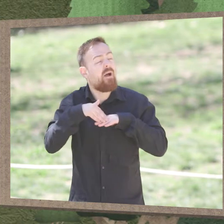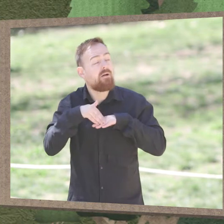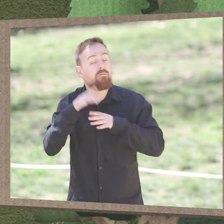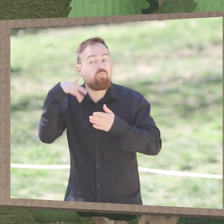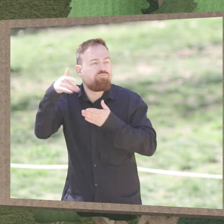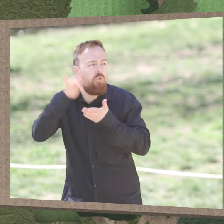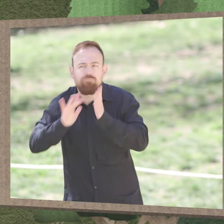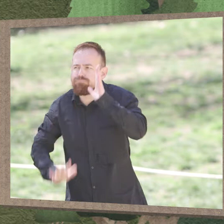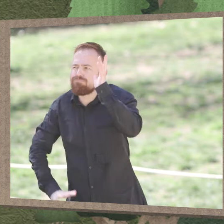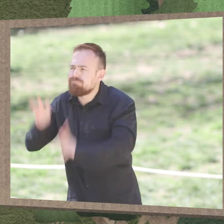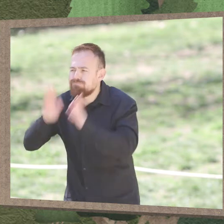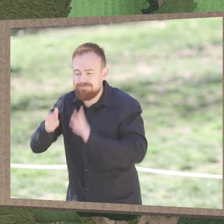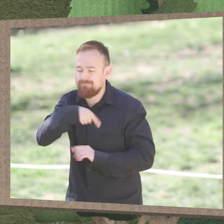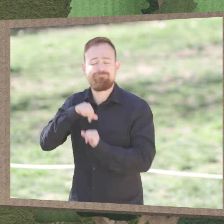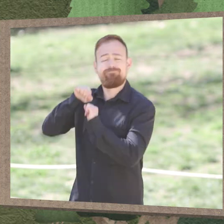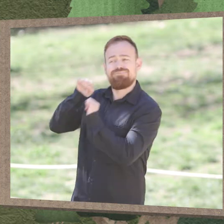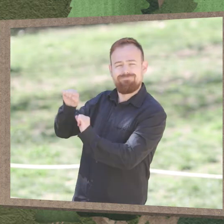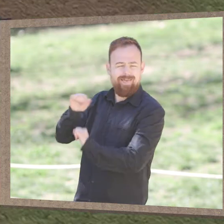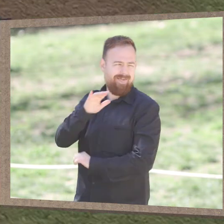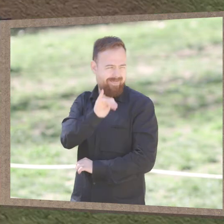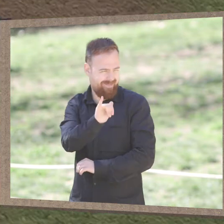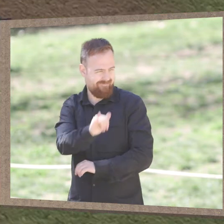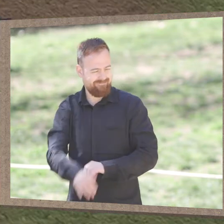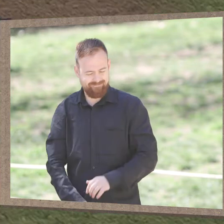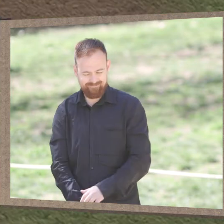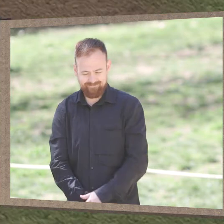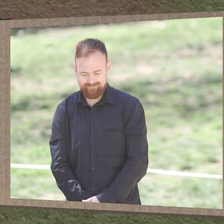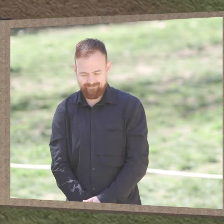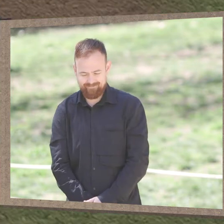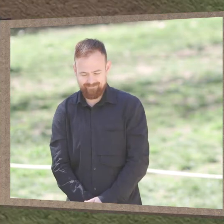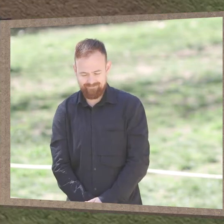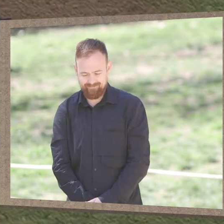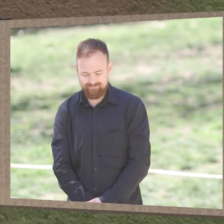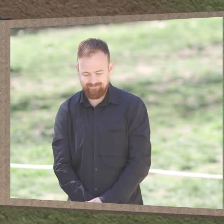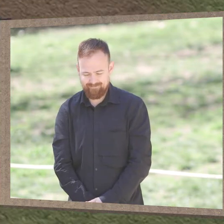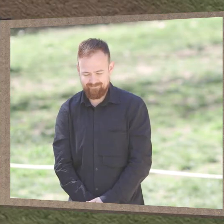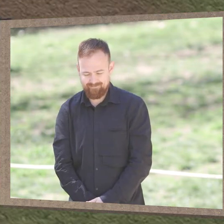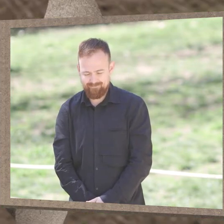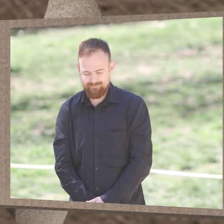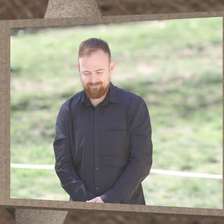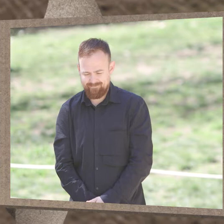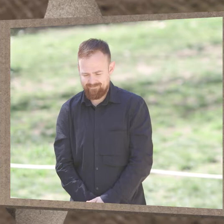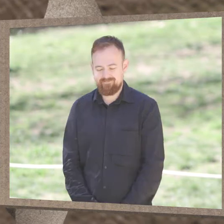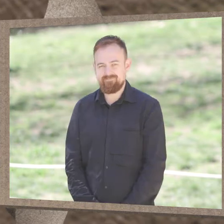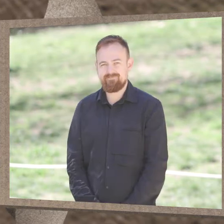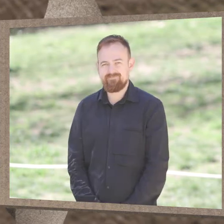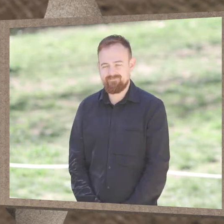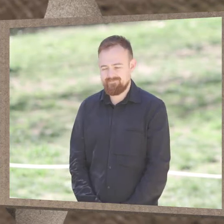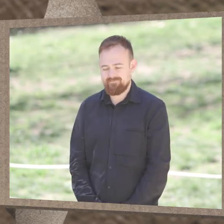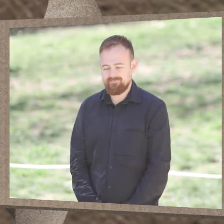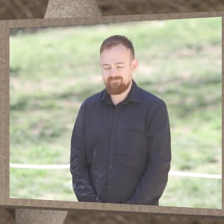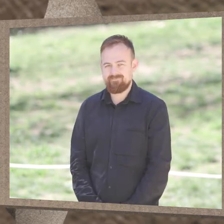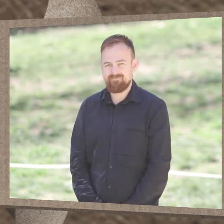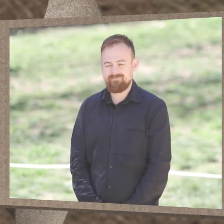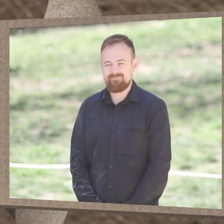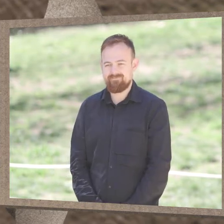brotes tiernos de los arbustos y también la hierba, evitamos que se acumule mucha vegetación alrededor de los establos y el